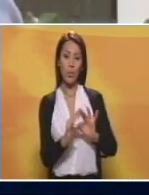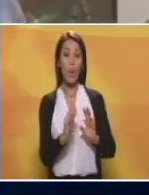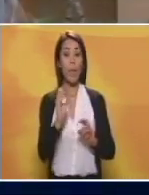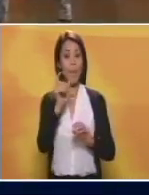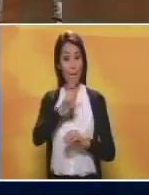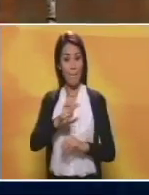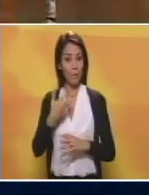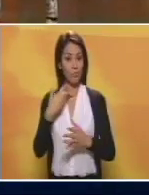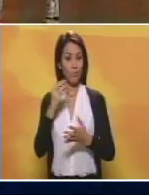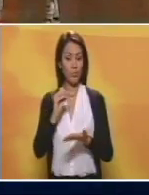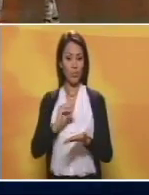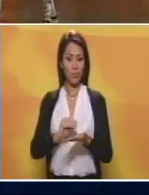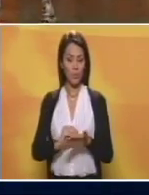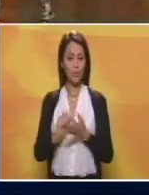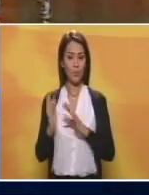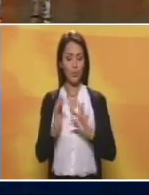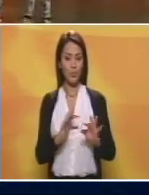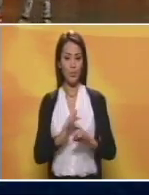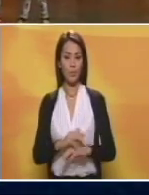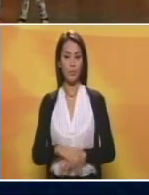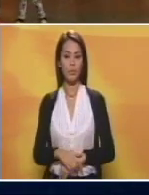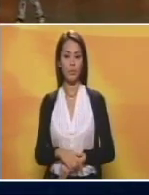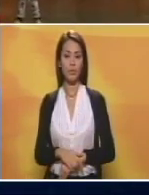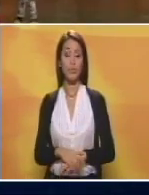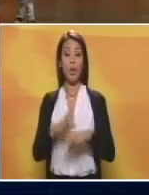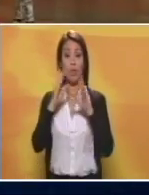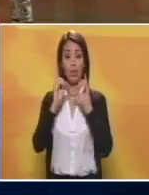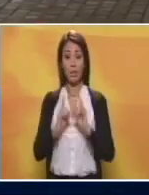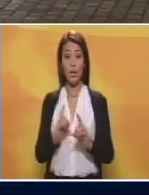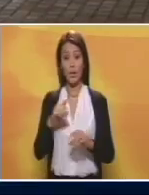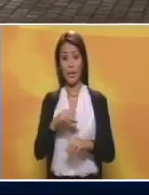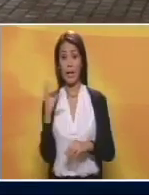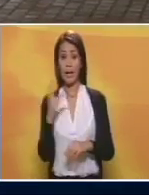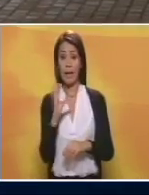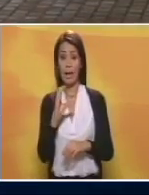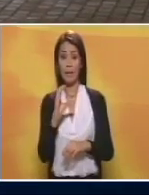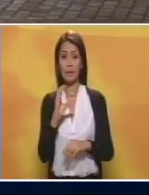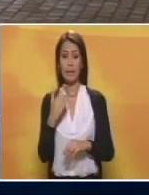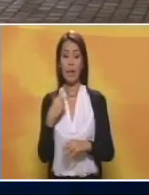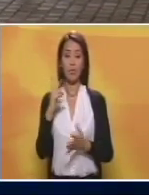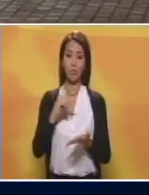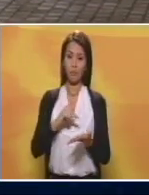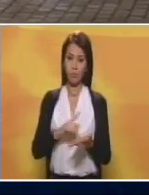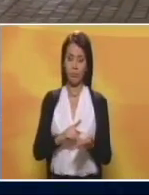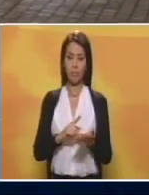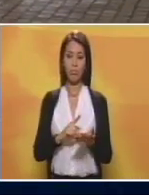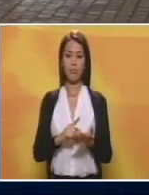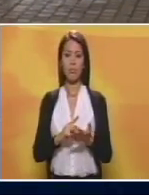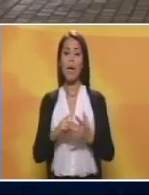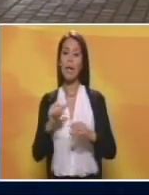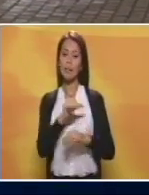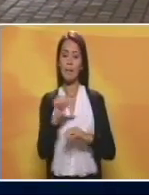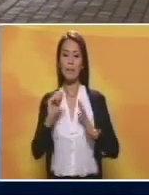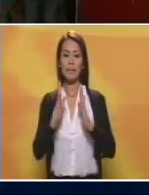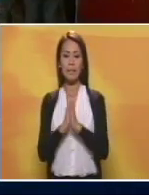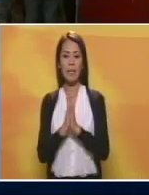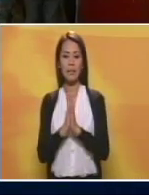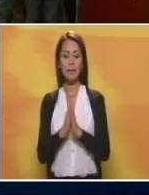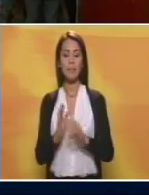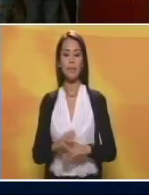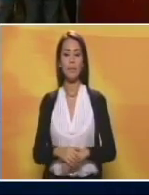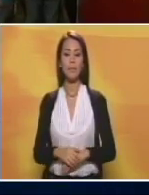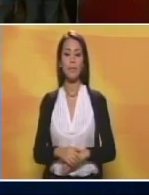regresando, sino de algunos que decidieron venir a Caracas a pasar los días de la Semana Mayor y están tratando de regresar a distintas zonas